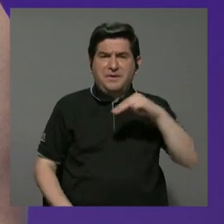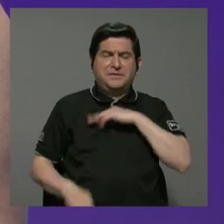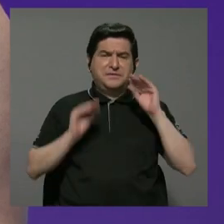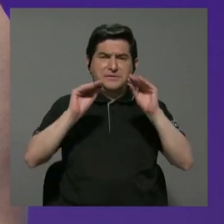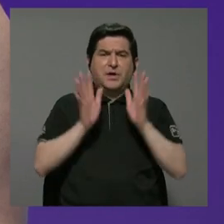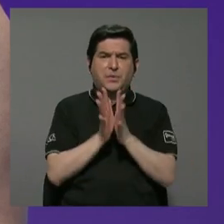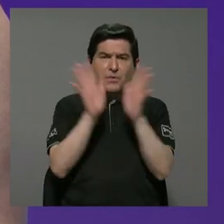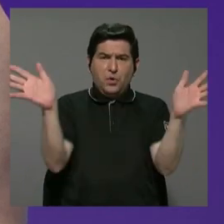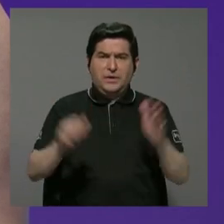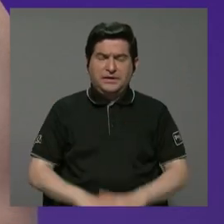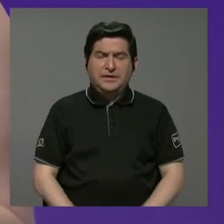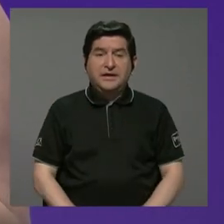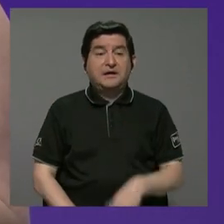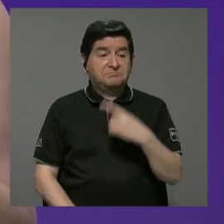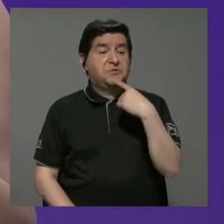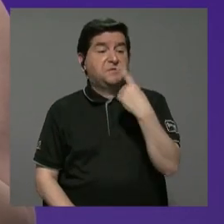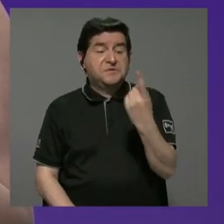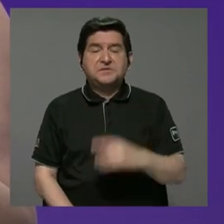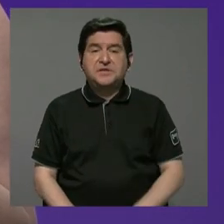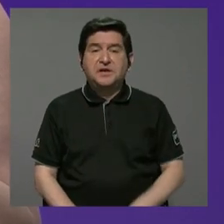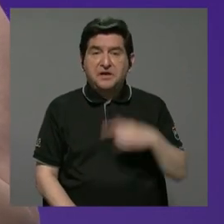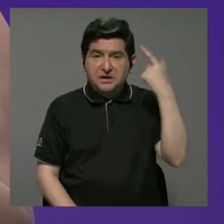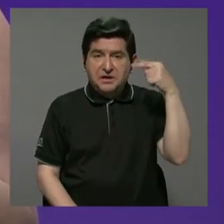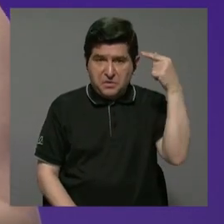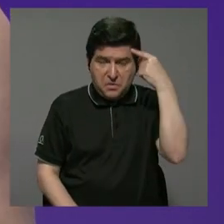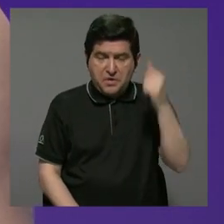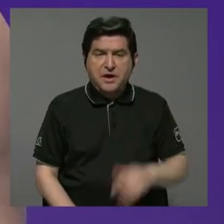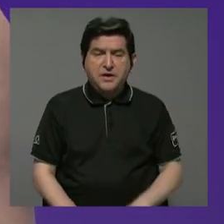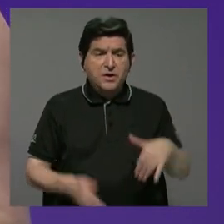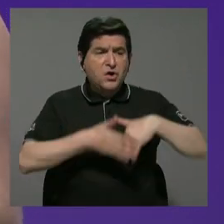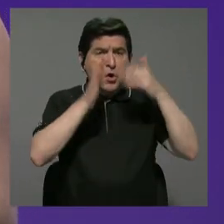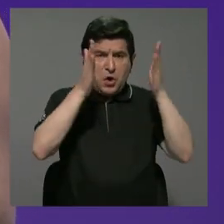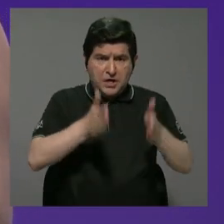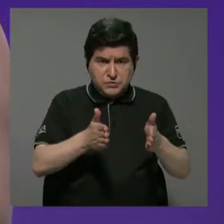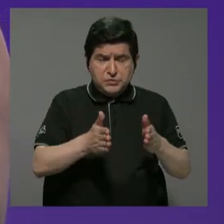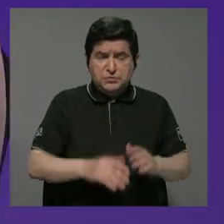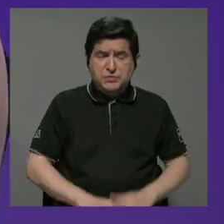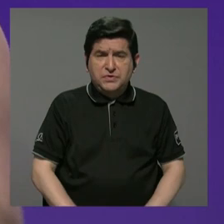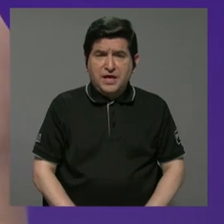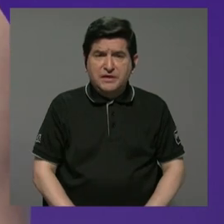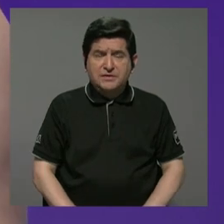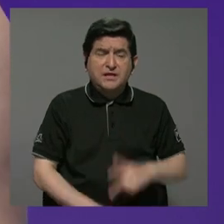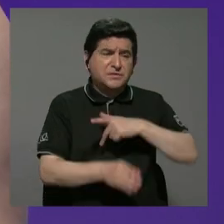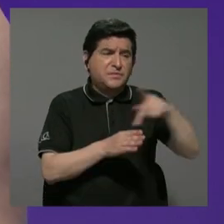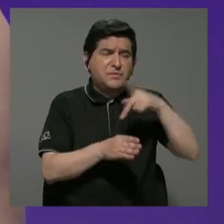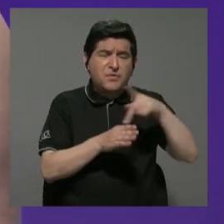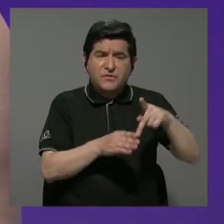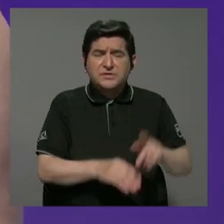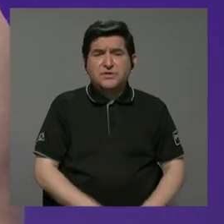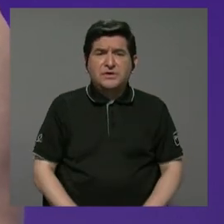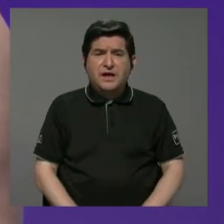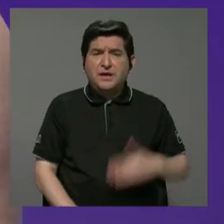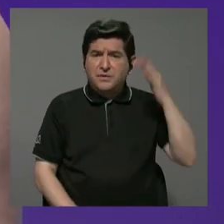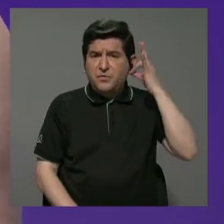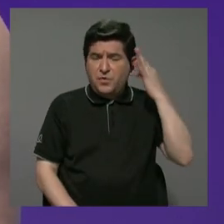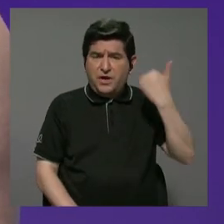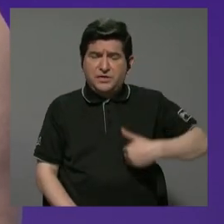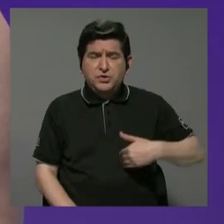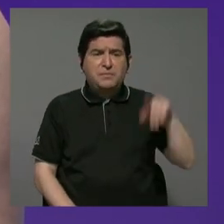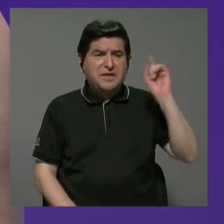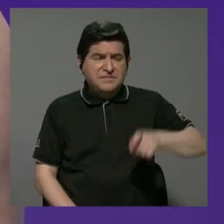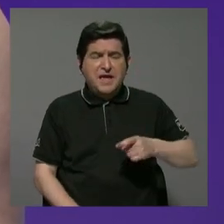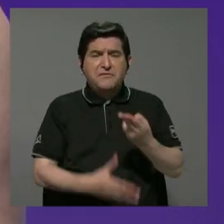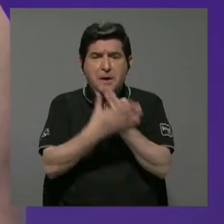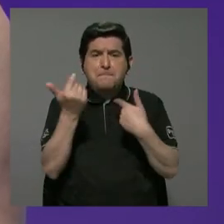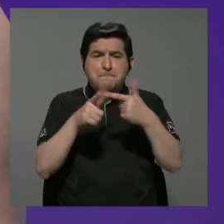Pública. Entonces, bueno, nos dicen, el gobierno plantea, los estudiantes, los profesionales y las profesionales tienen que terminar y ser bilingües.